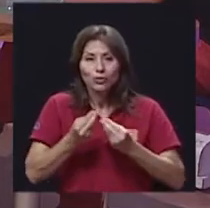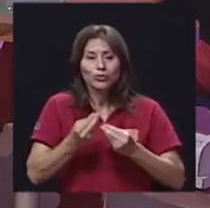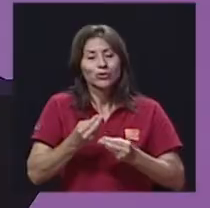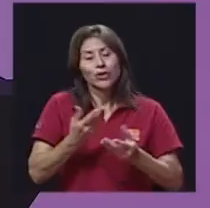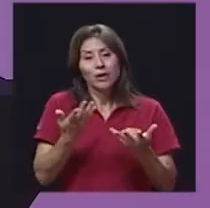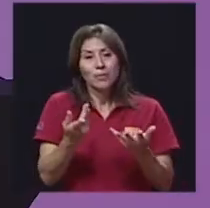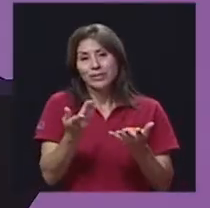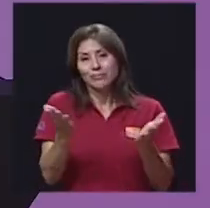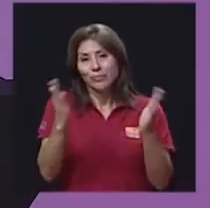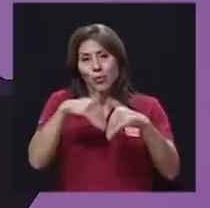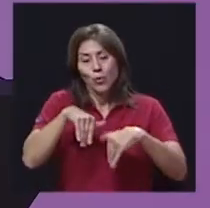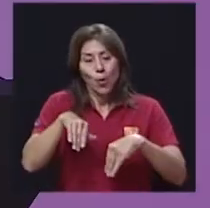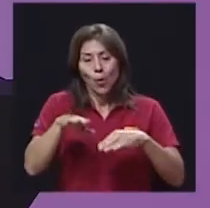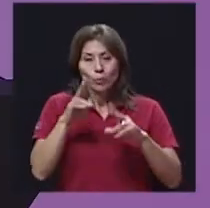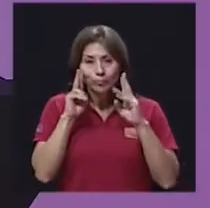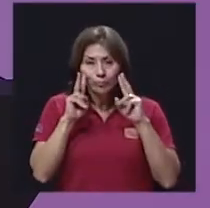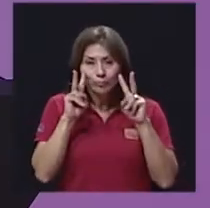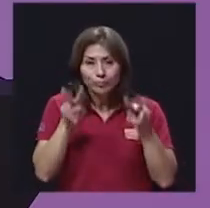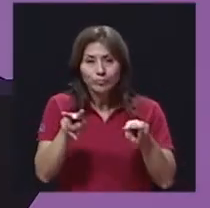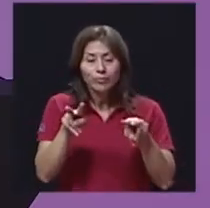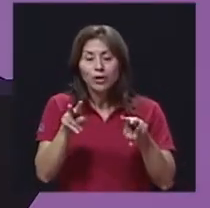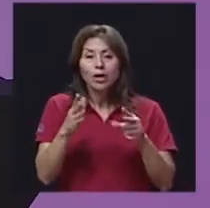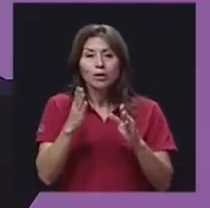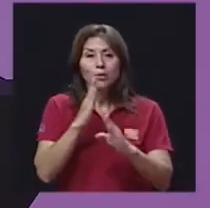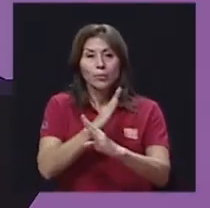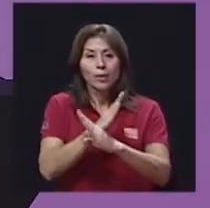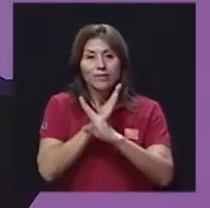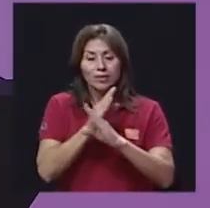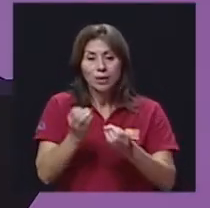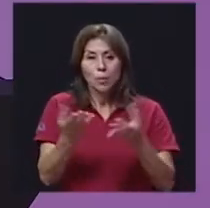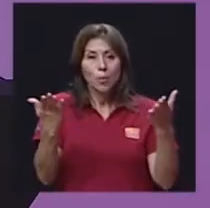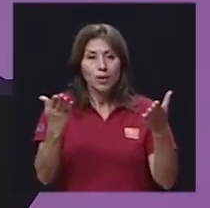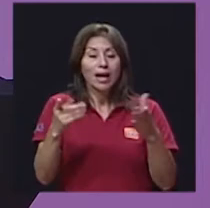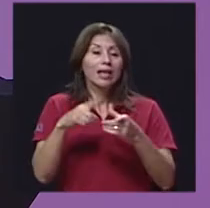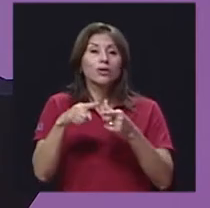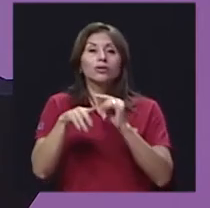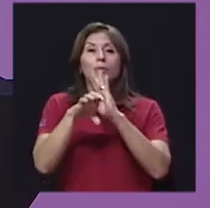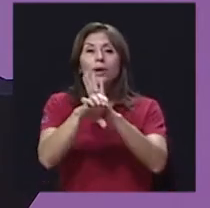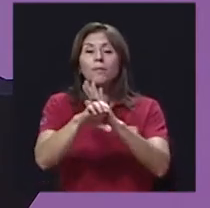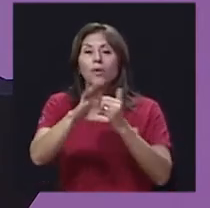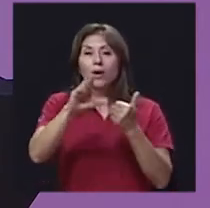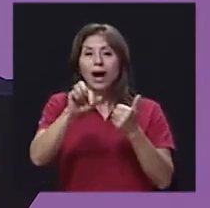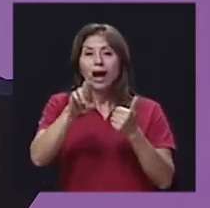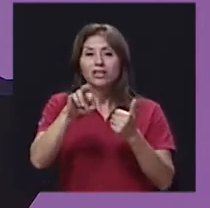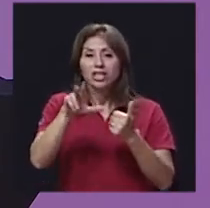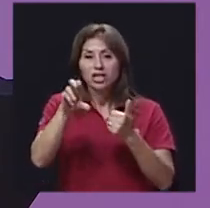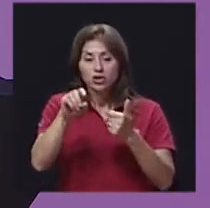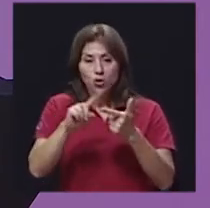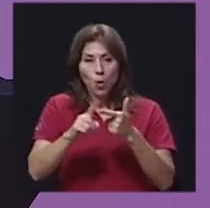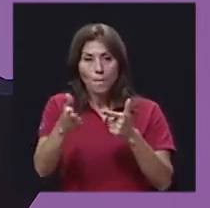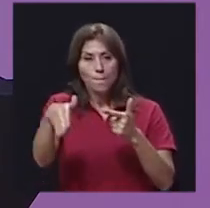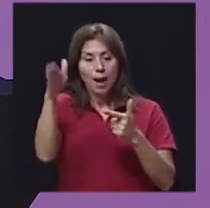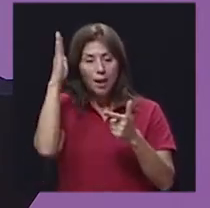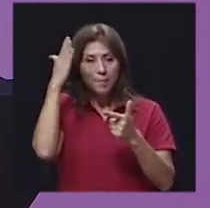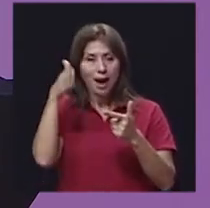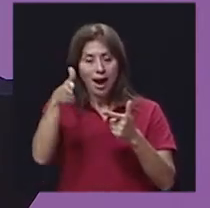país. Entonces tenemos casos como en la jurisdicción de Carrillo, Palmares, Naranjo,